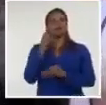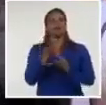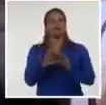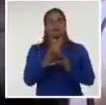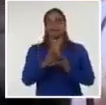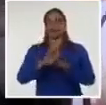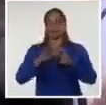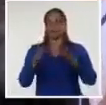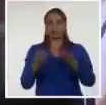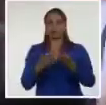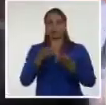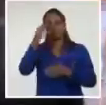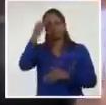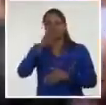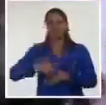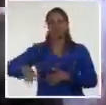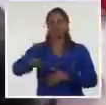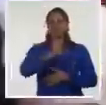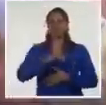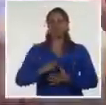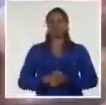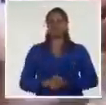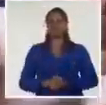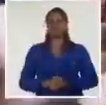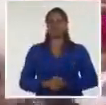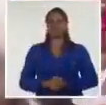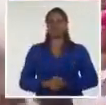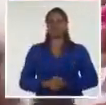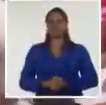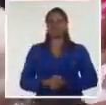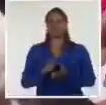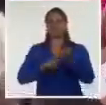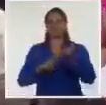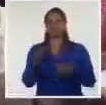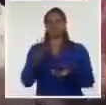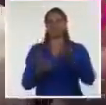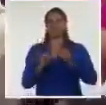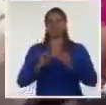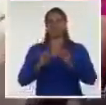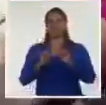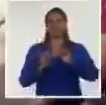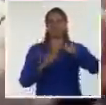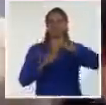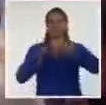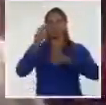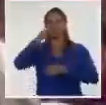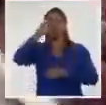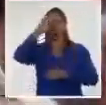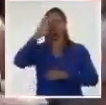cariño. Gracias a usted. Desde Cienfuegos, Ismari Barcia, Sistema Informativo de la Televisión Cubana.